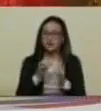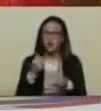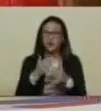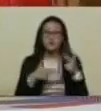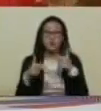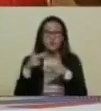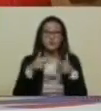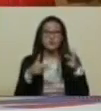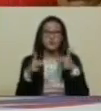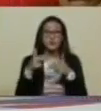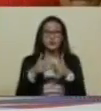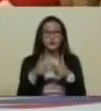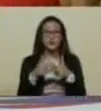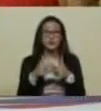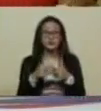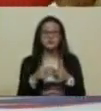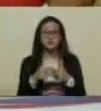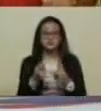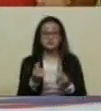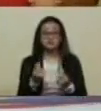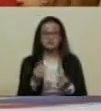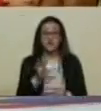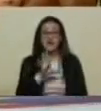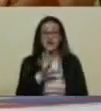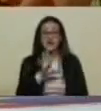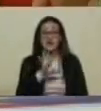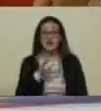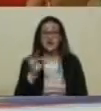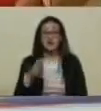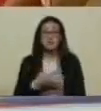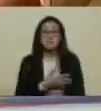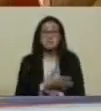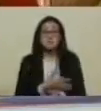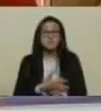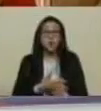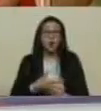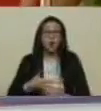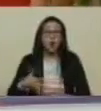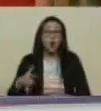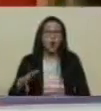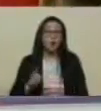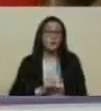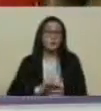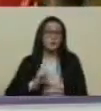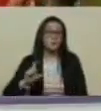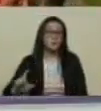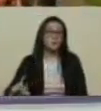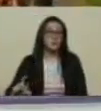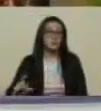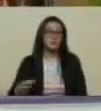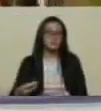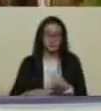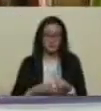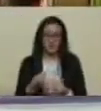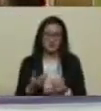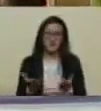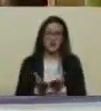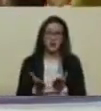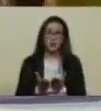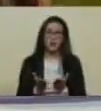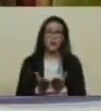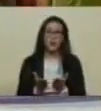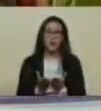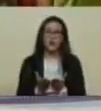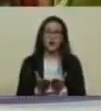construcción que tiene una valoración de 501 millardos de aporte para realizar esta escuela que